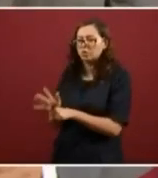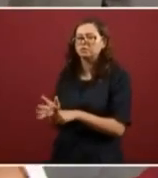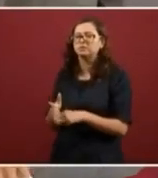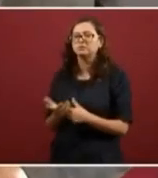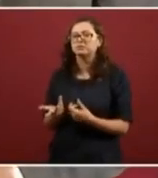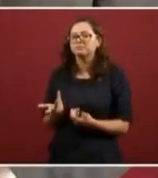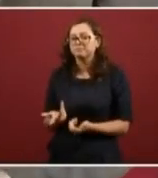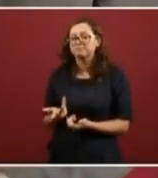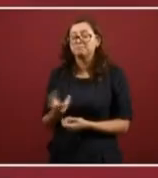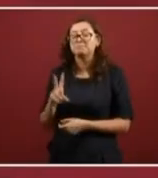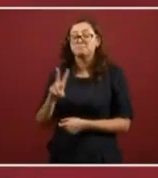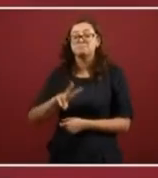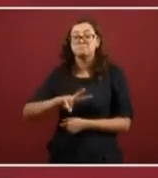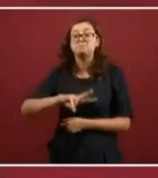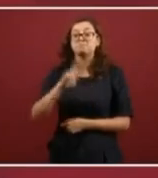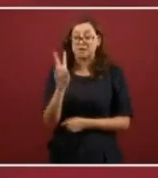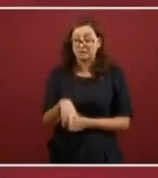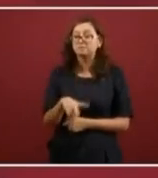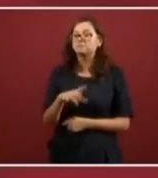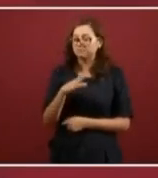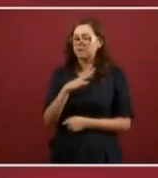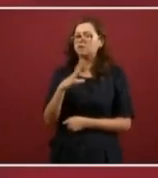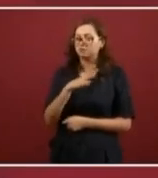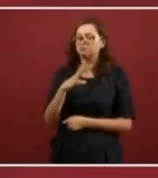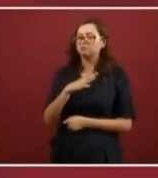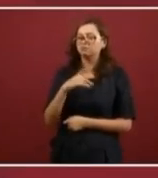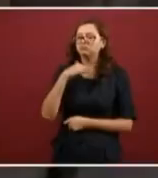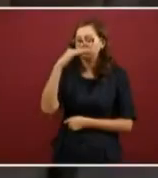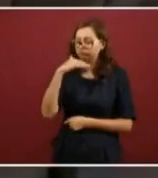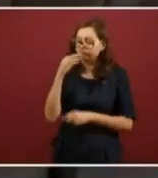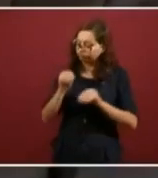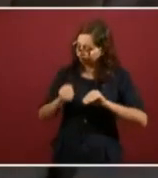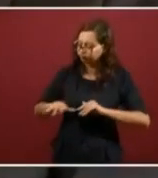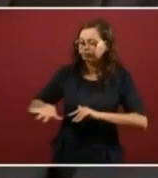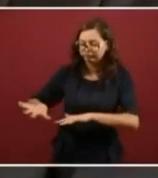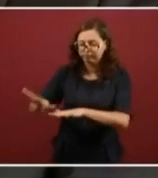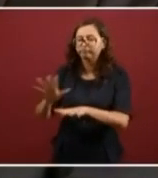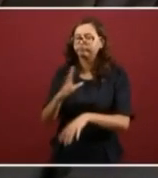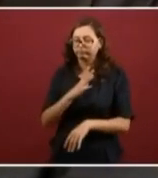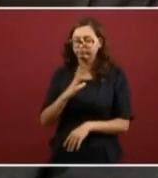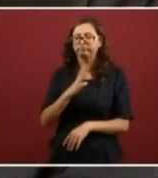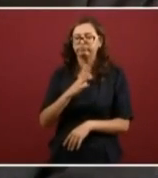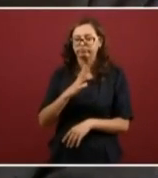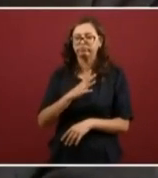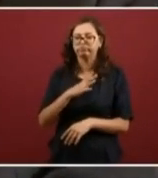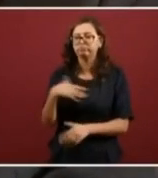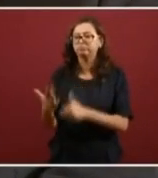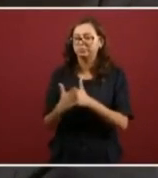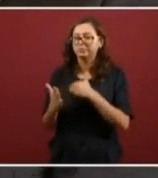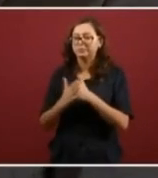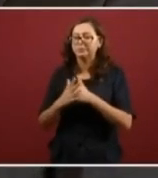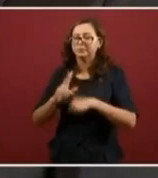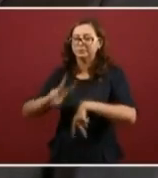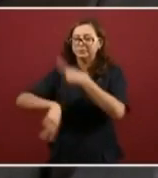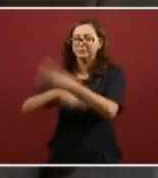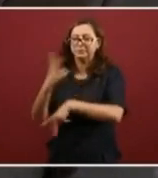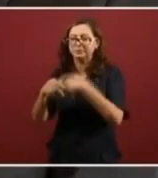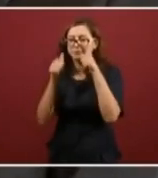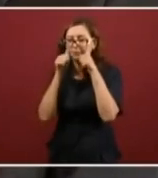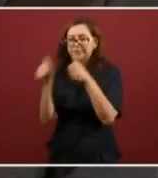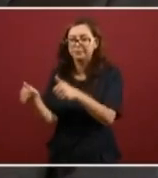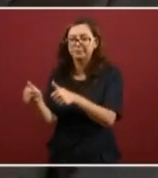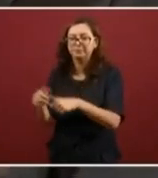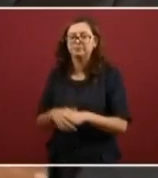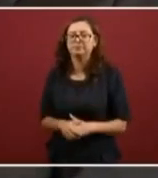Es un hecho que sí hubo el derrame, esa es la información que tengo y se va a actuar. Acerca de que si